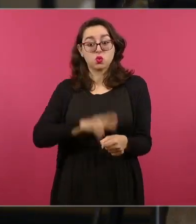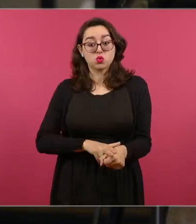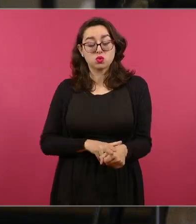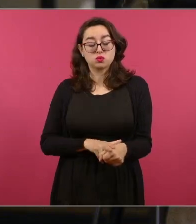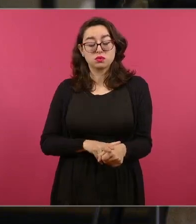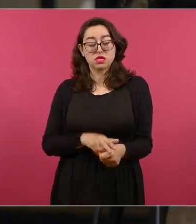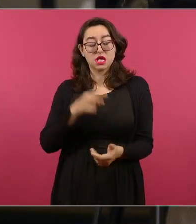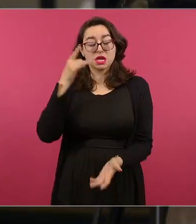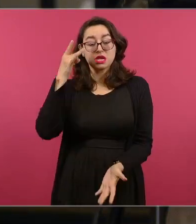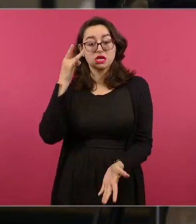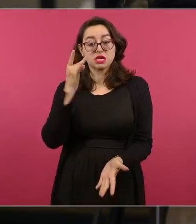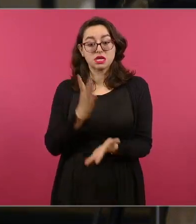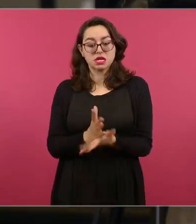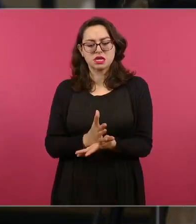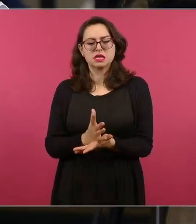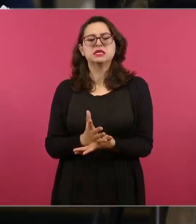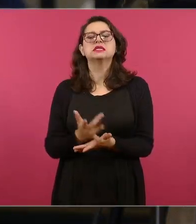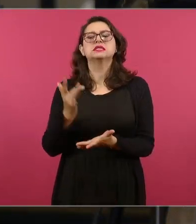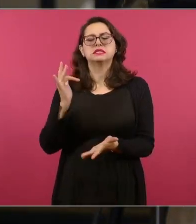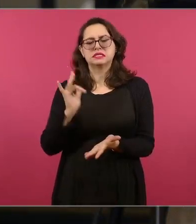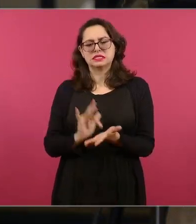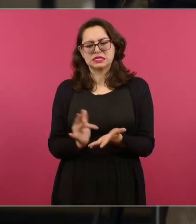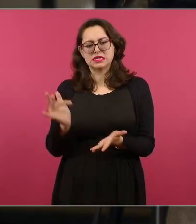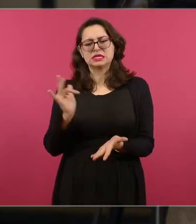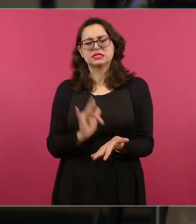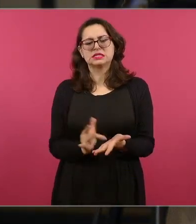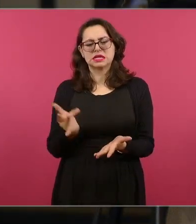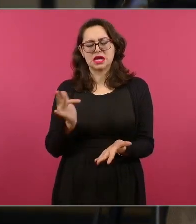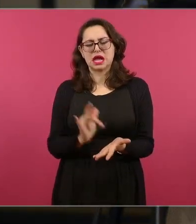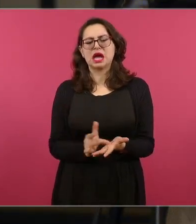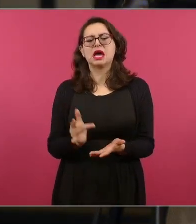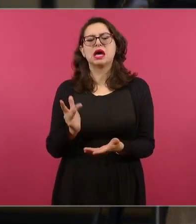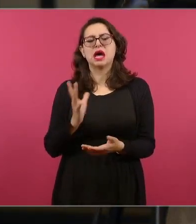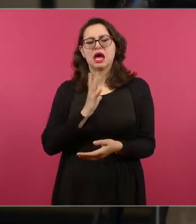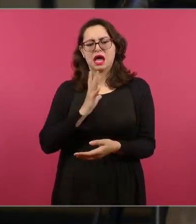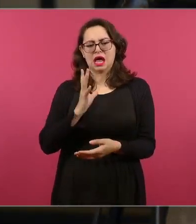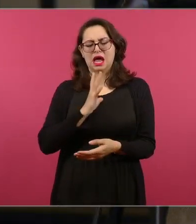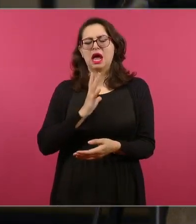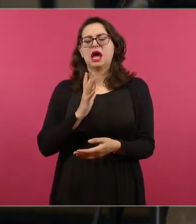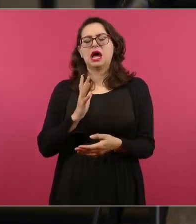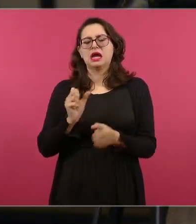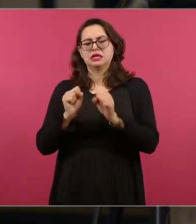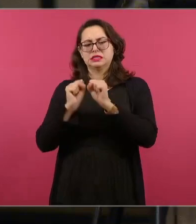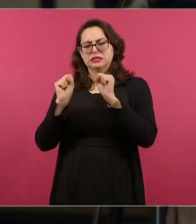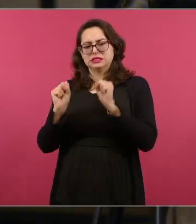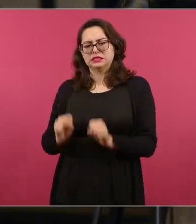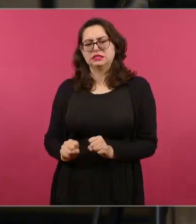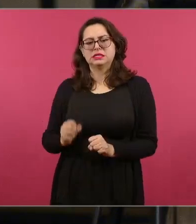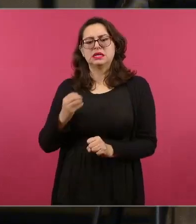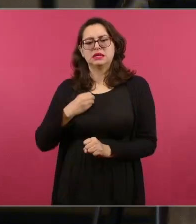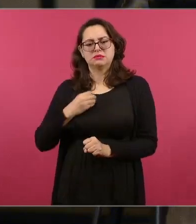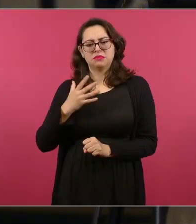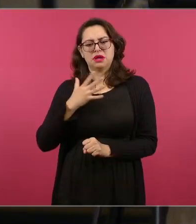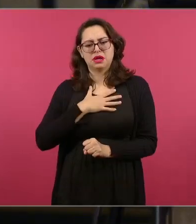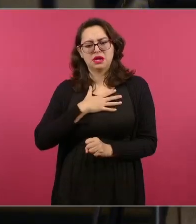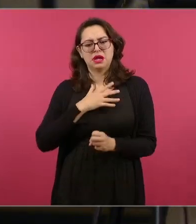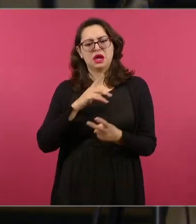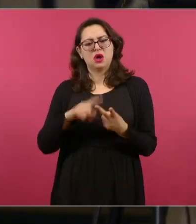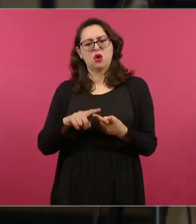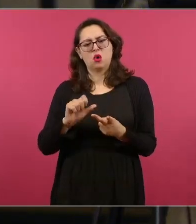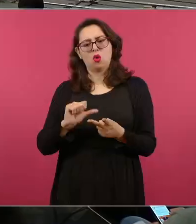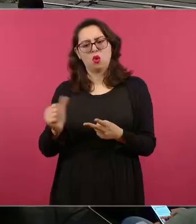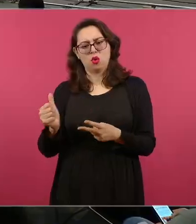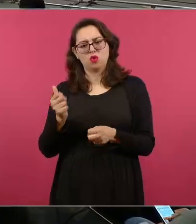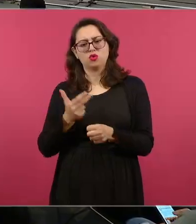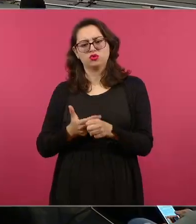que Bienestar y que esté el hospital este de acá, que tiene de muchísimos años y que la verdad necesita,